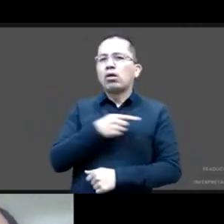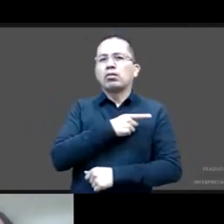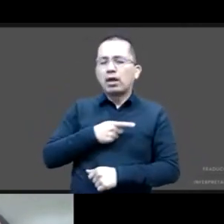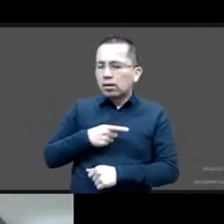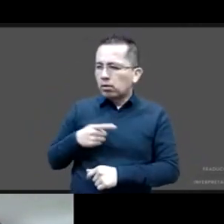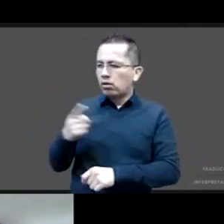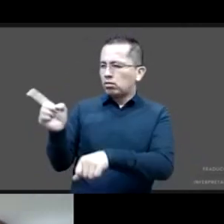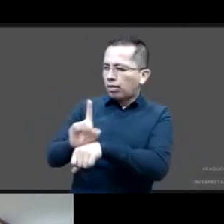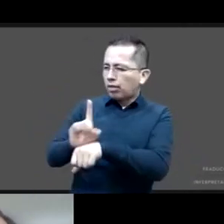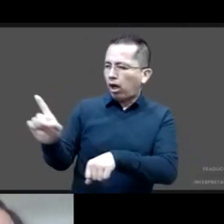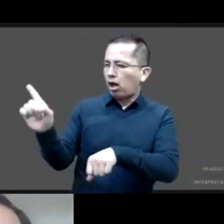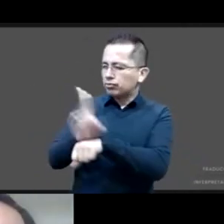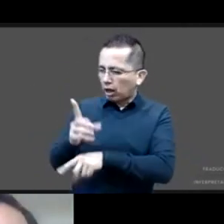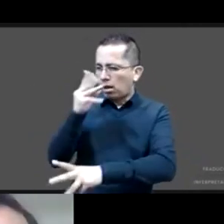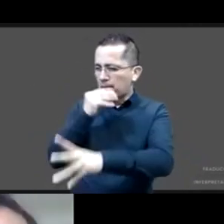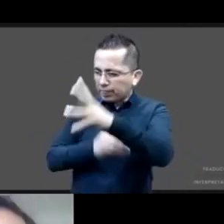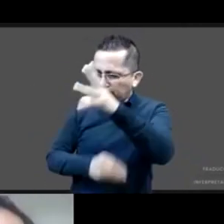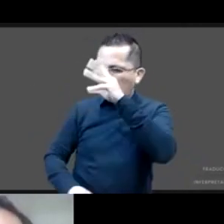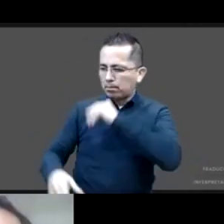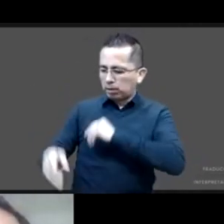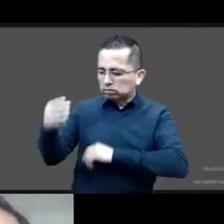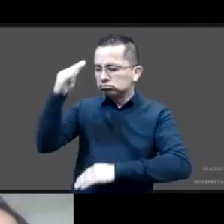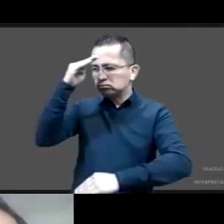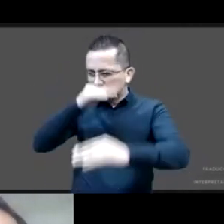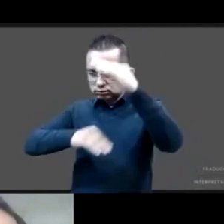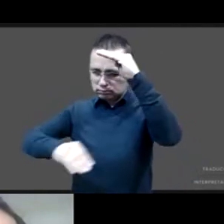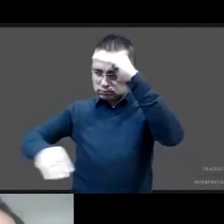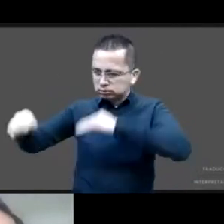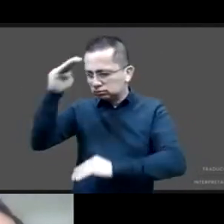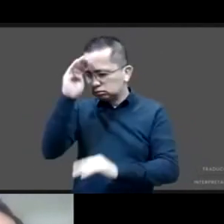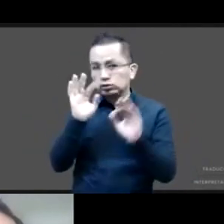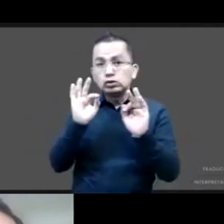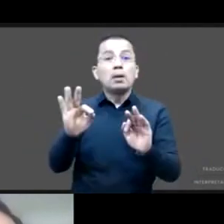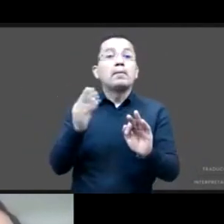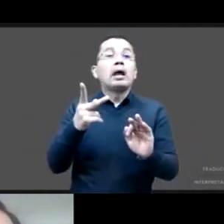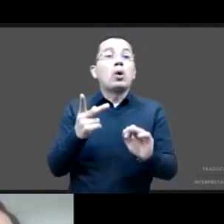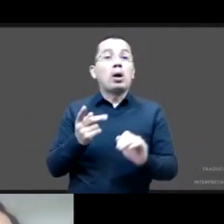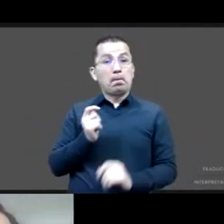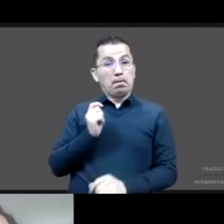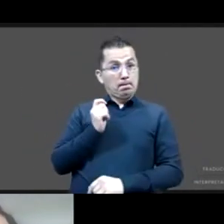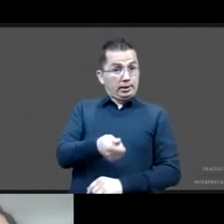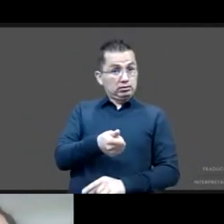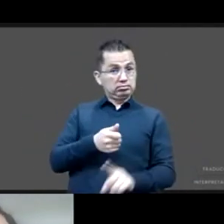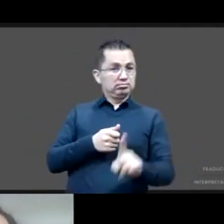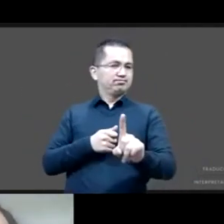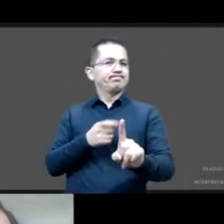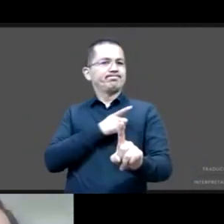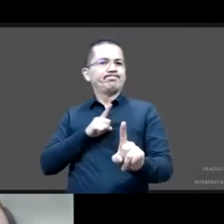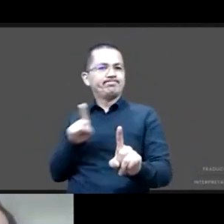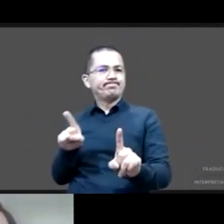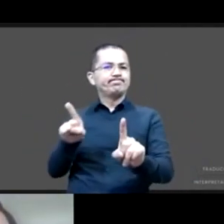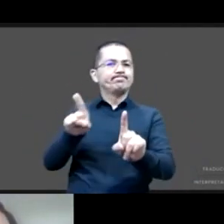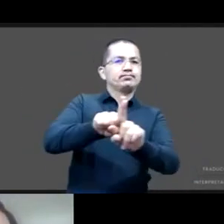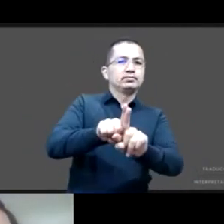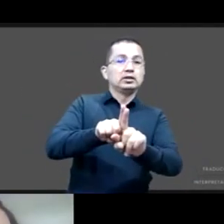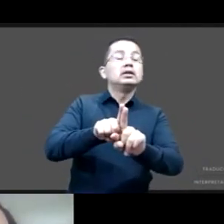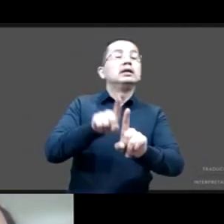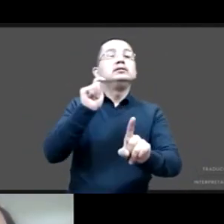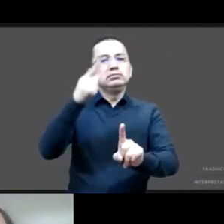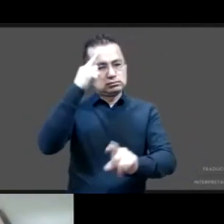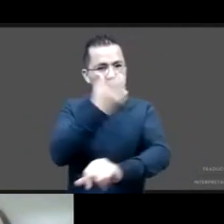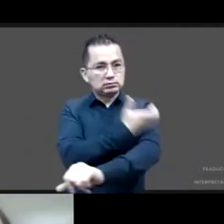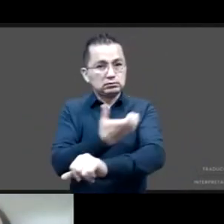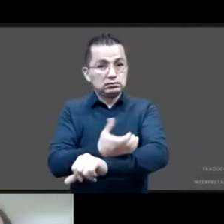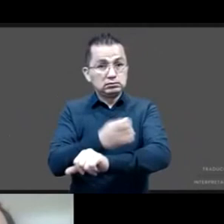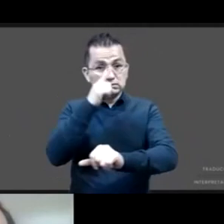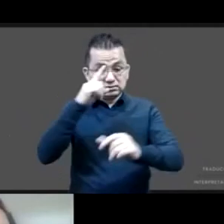el acompañamiento de la de la posibilidad de colectivamente entender